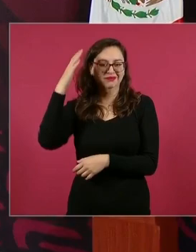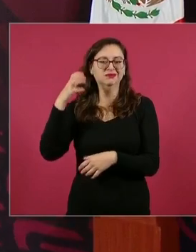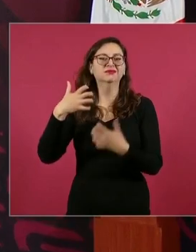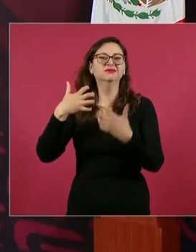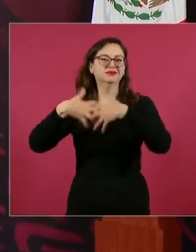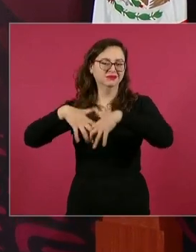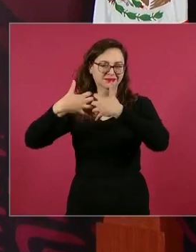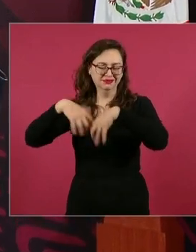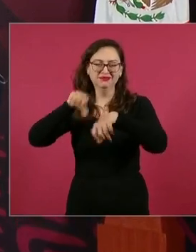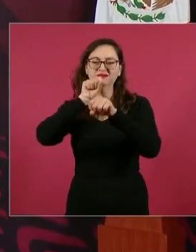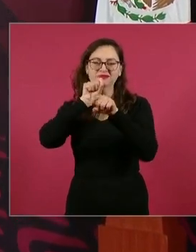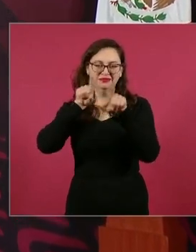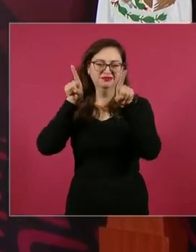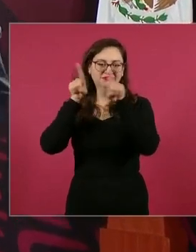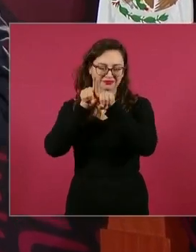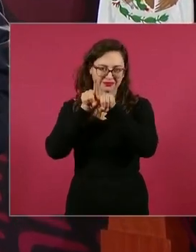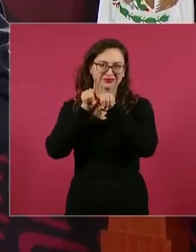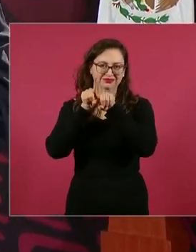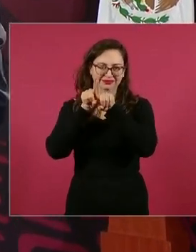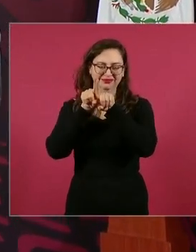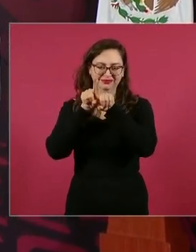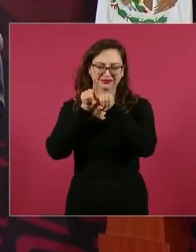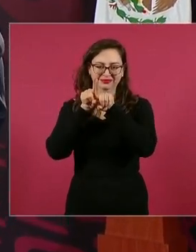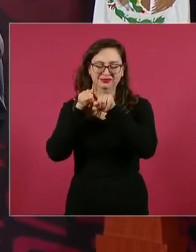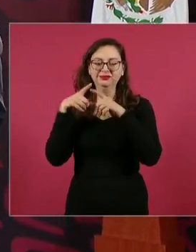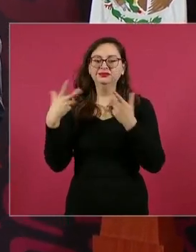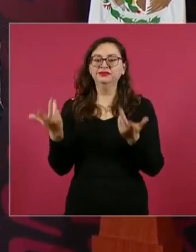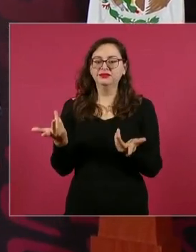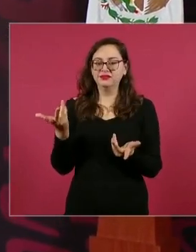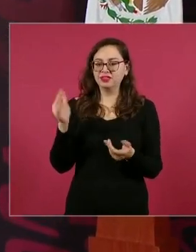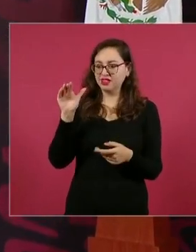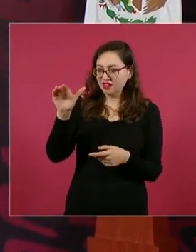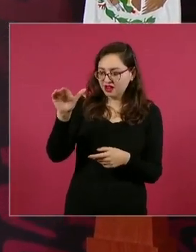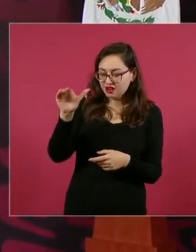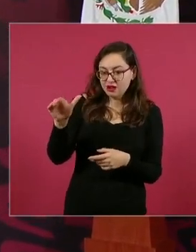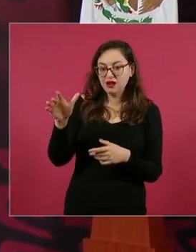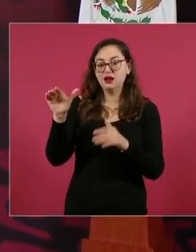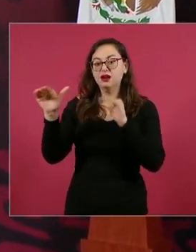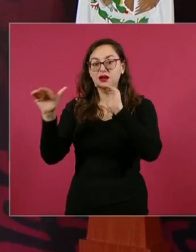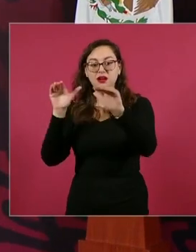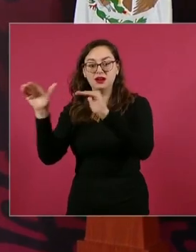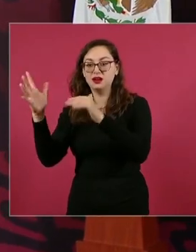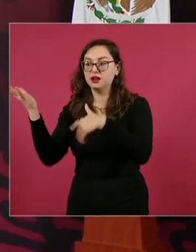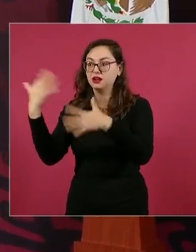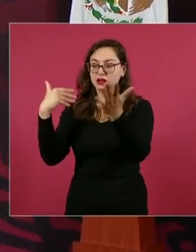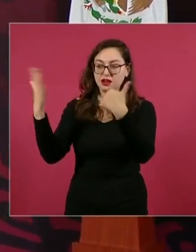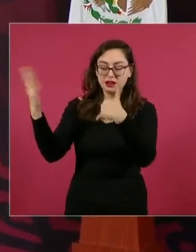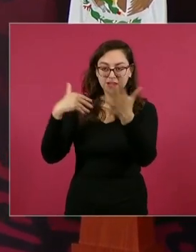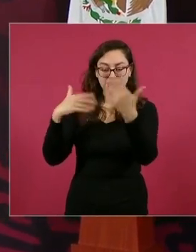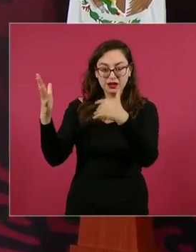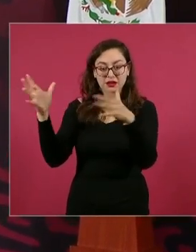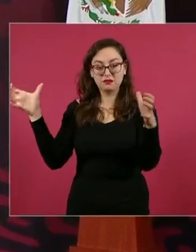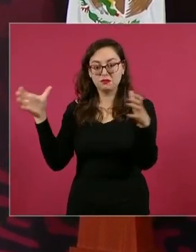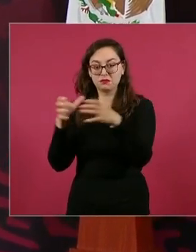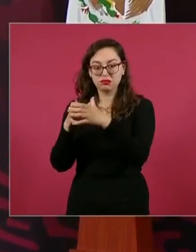y se dividieron Entonces llegaron los contrarios pero también